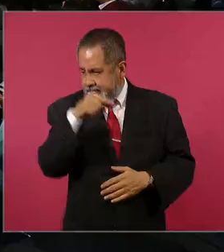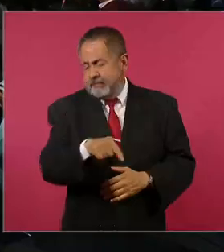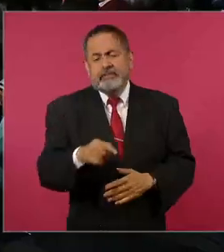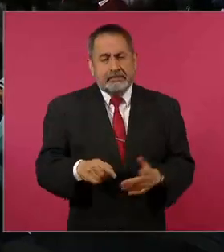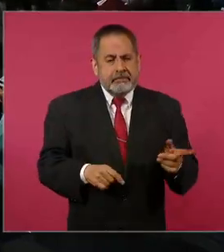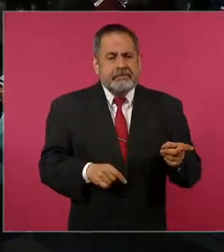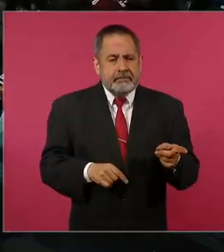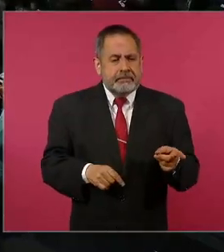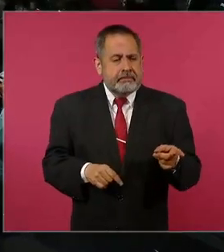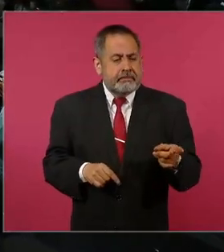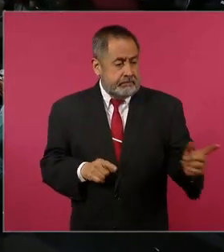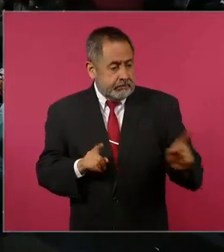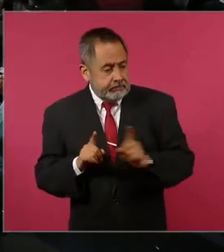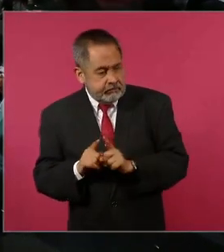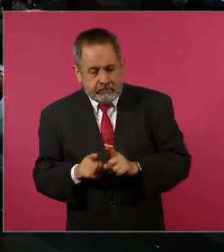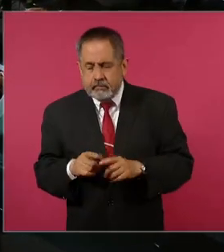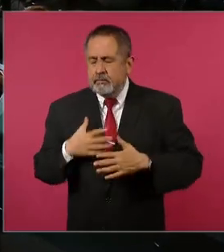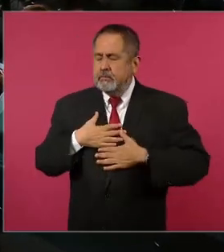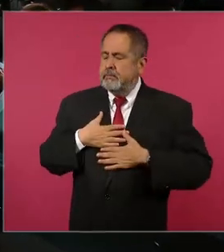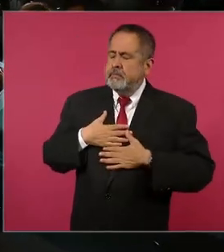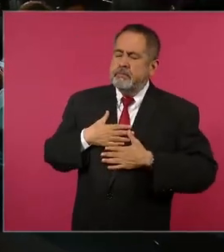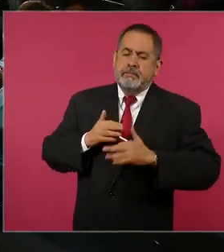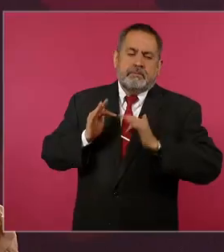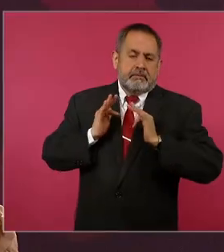mucha tranquilidad